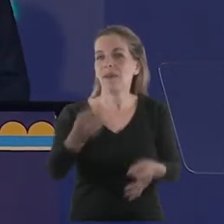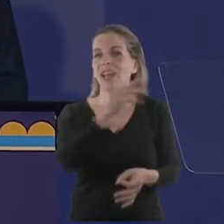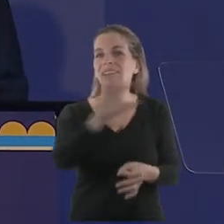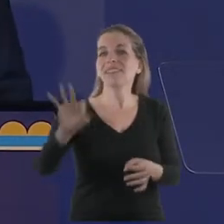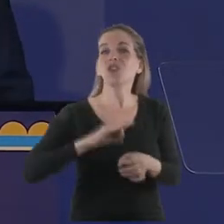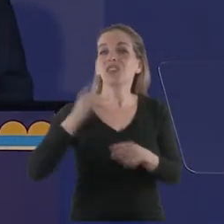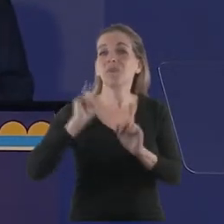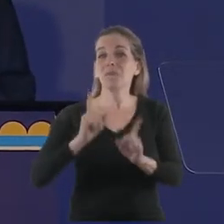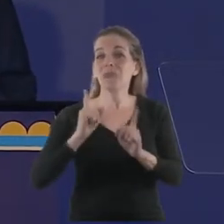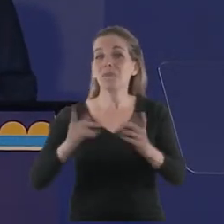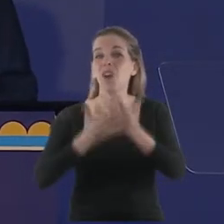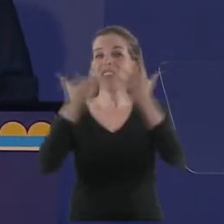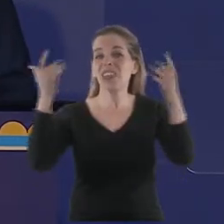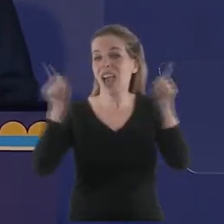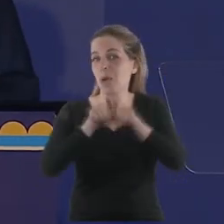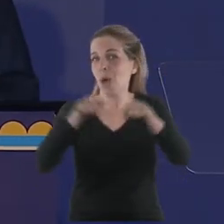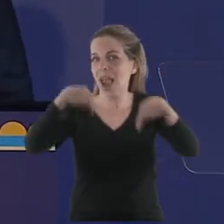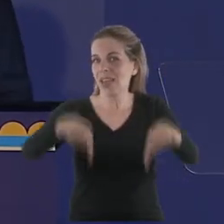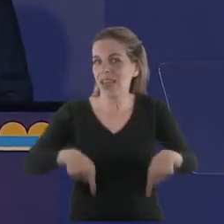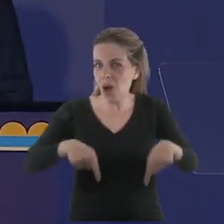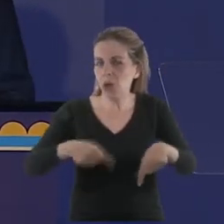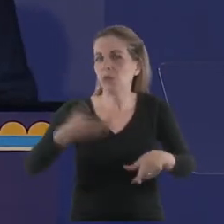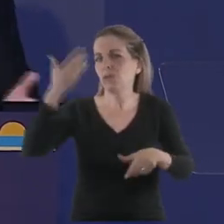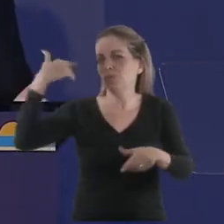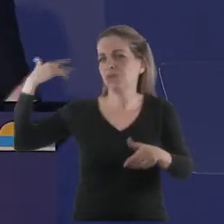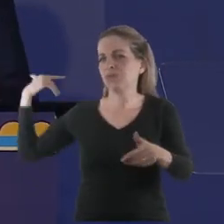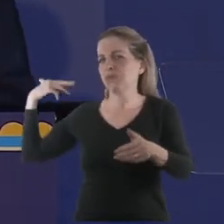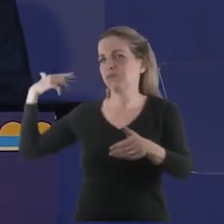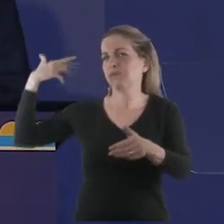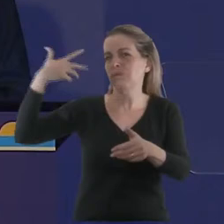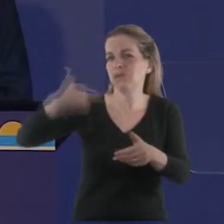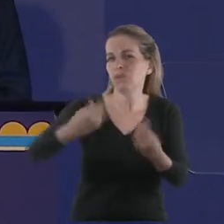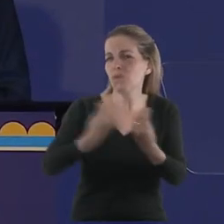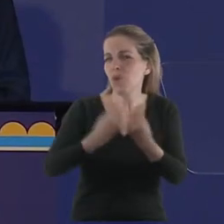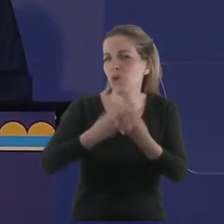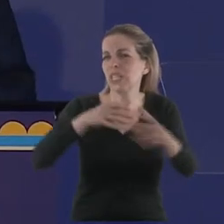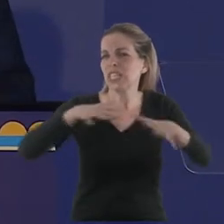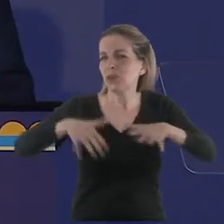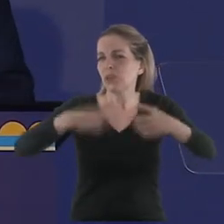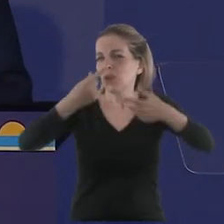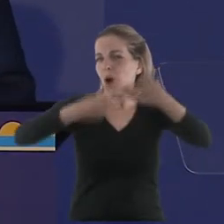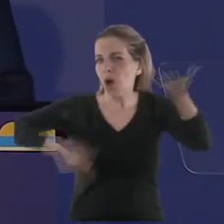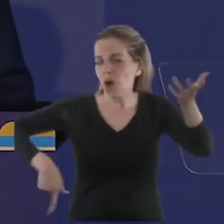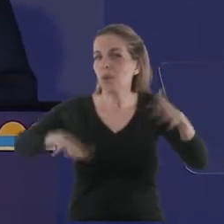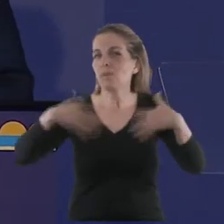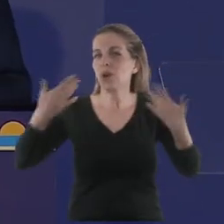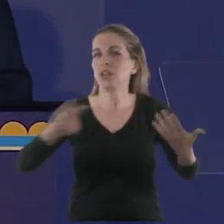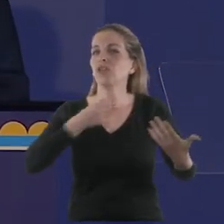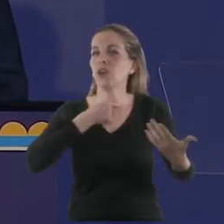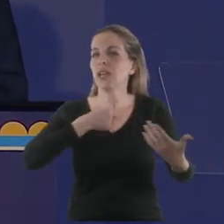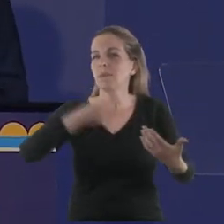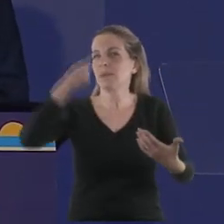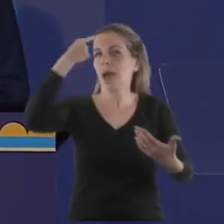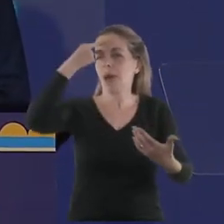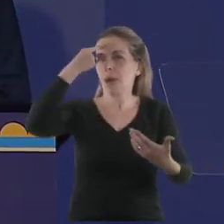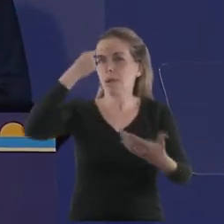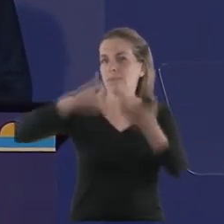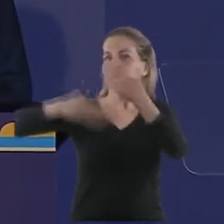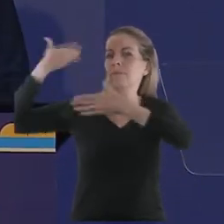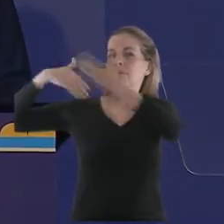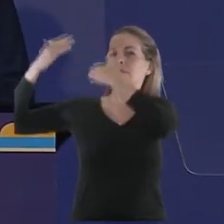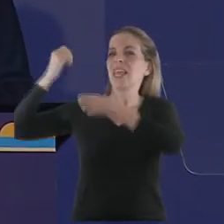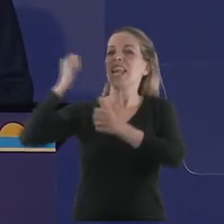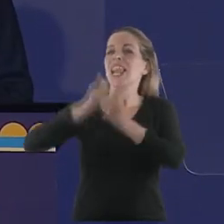en este día, ¿no? Con mucha historia. Es por eso que queremos precisamente revivir la historia de